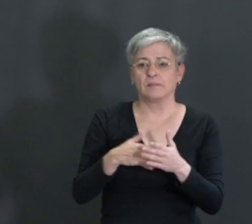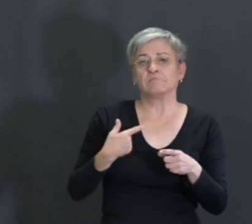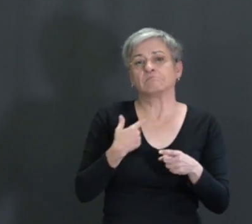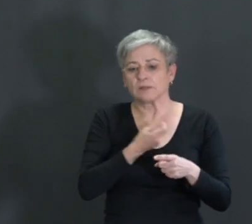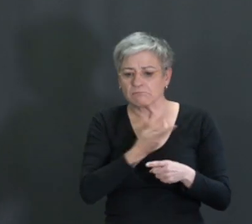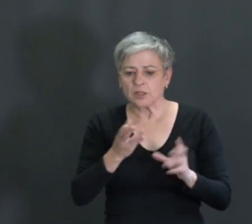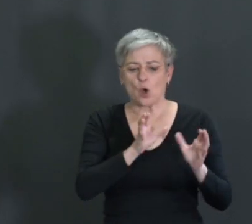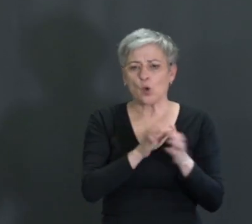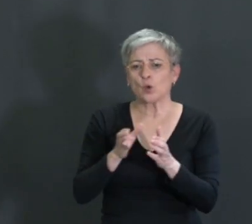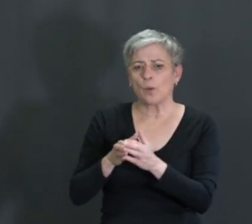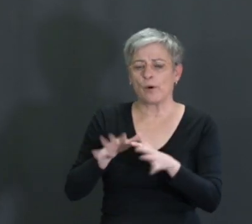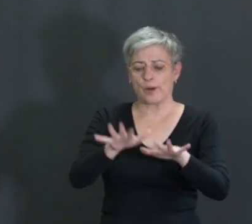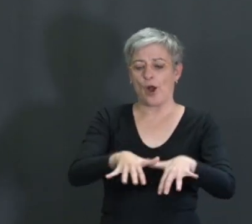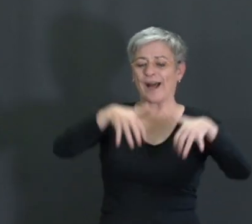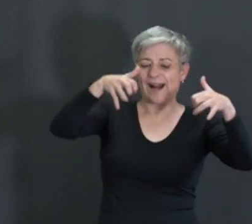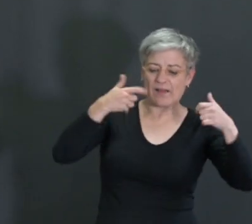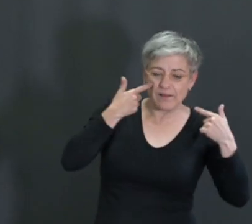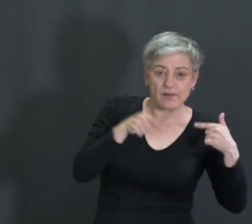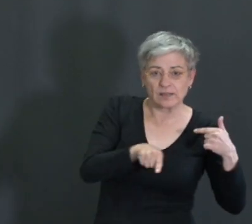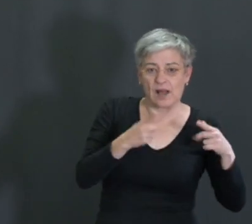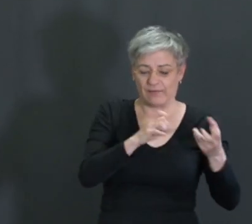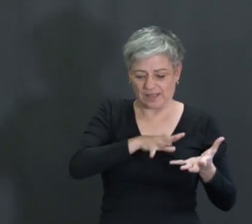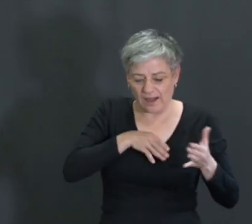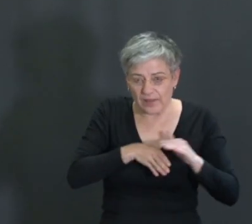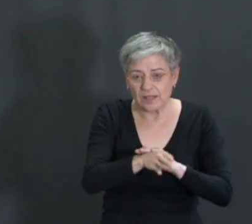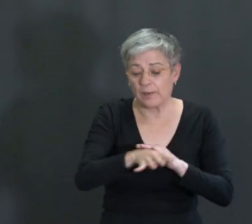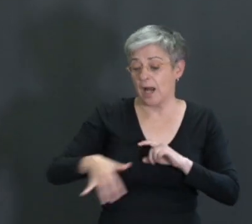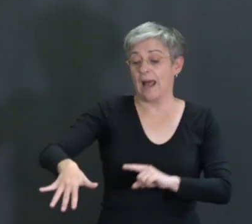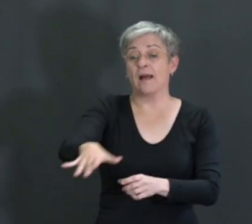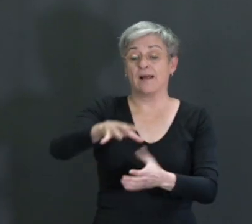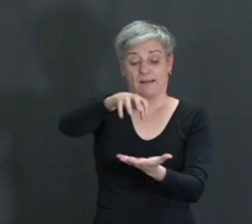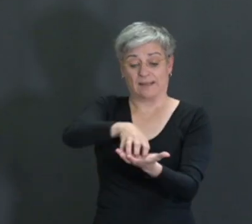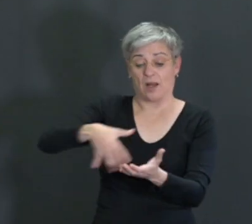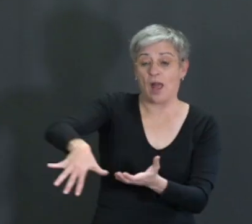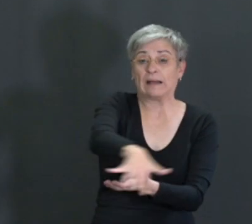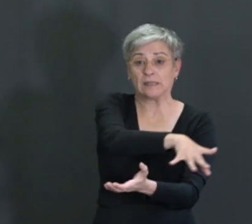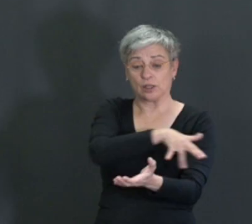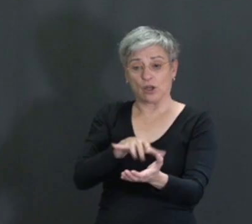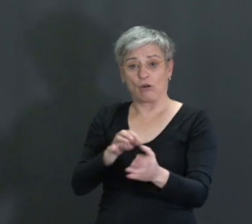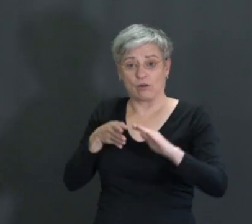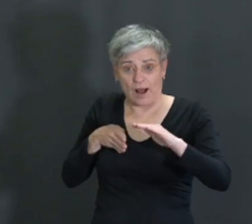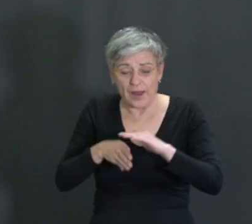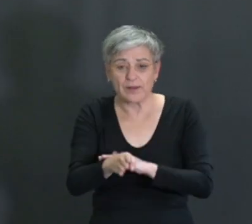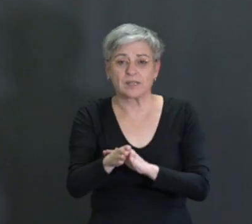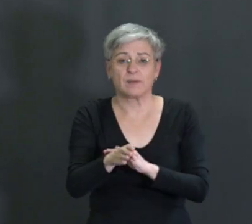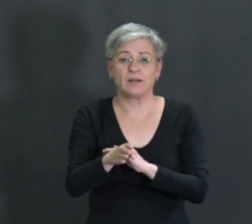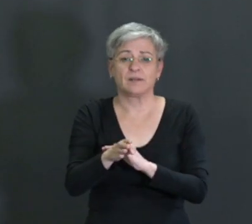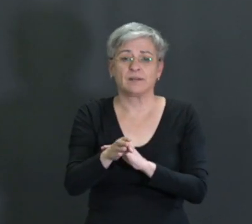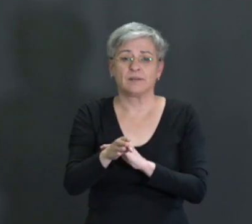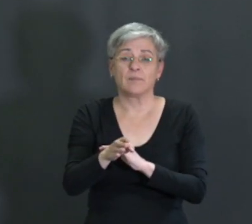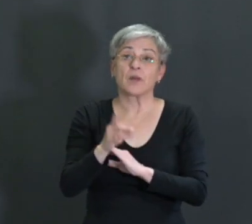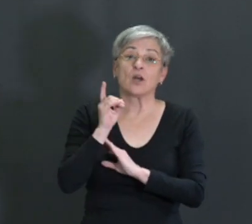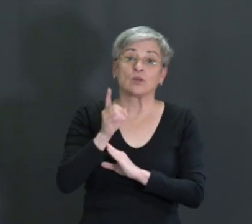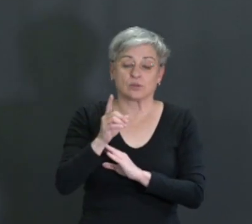accesibilidad. Las gradas de público, el entorno de la instalación tiene que estar accesible, no